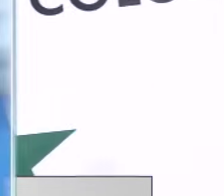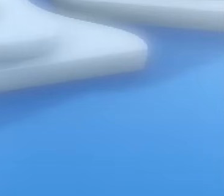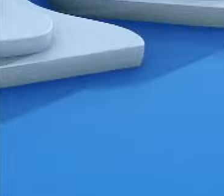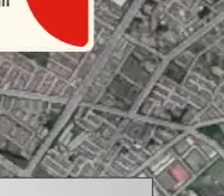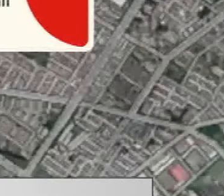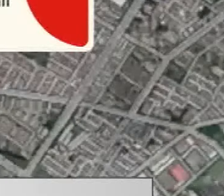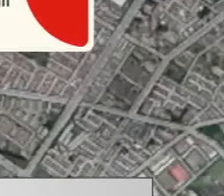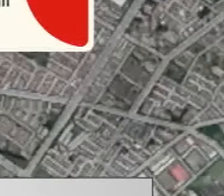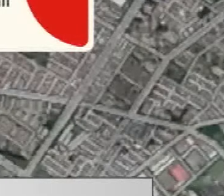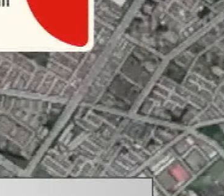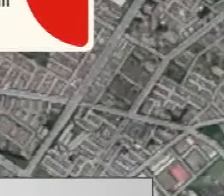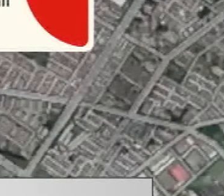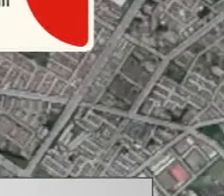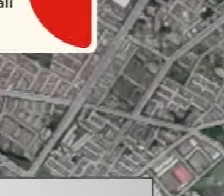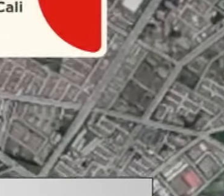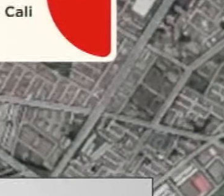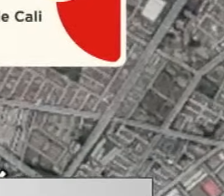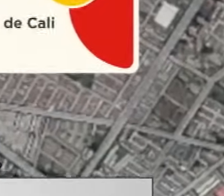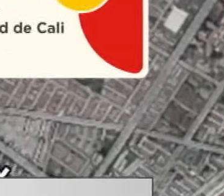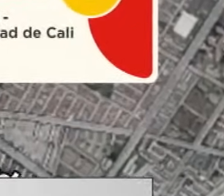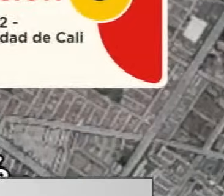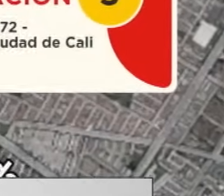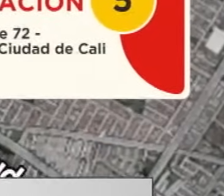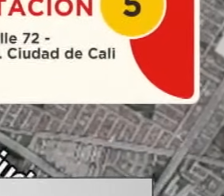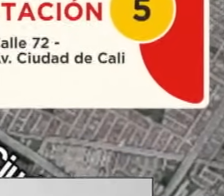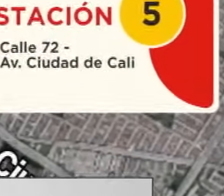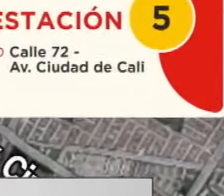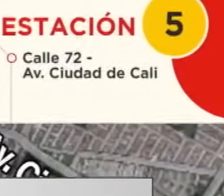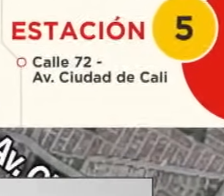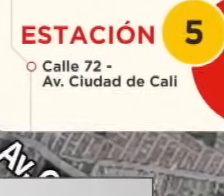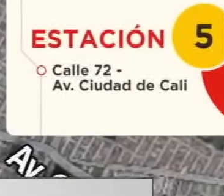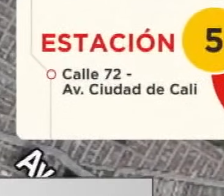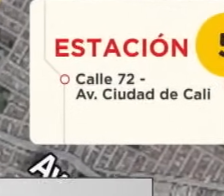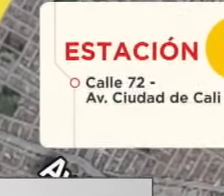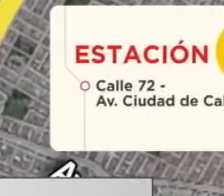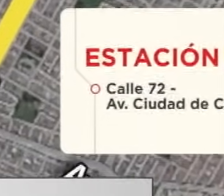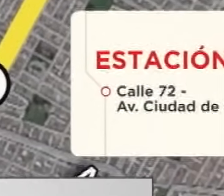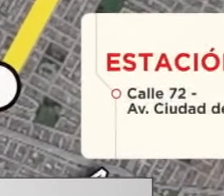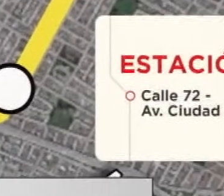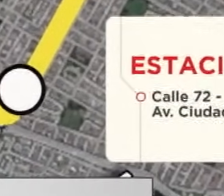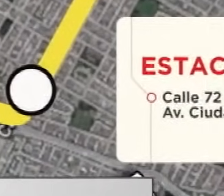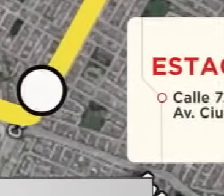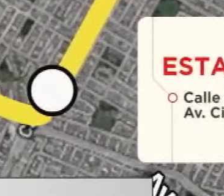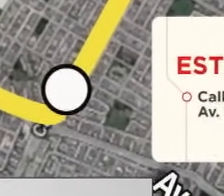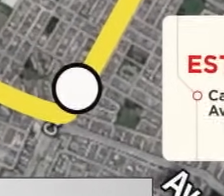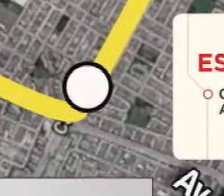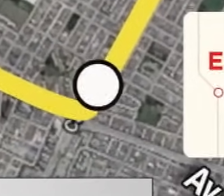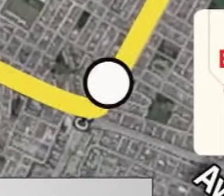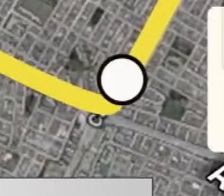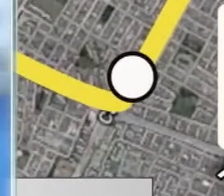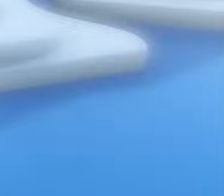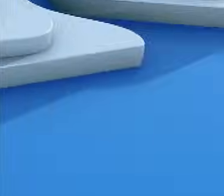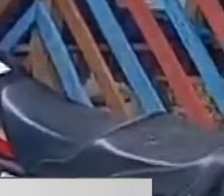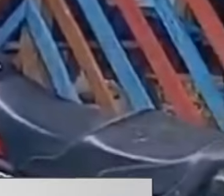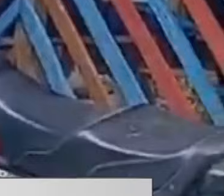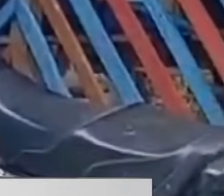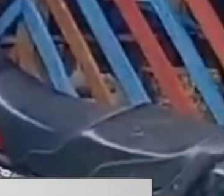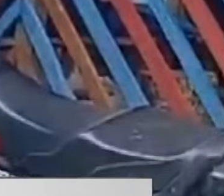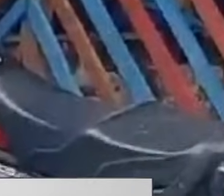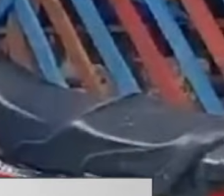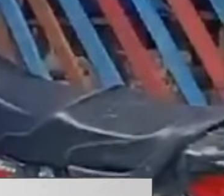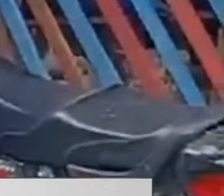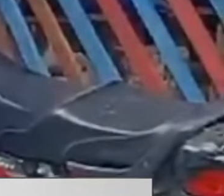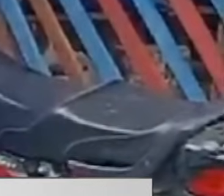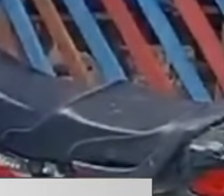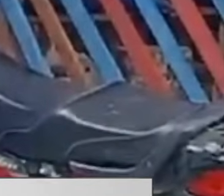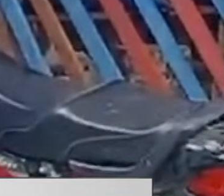Bogotá. Alcaldesa confirma que esta semana abre licitación para la segunda línea del Metro de Bogotá. Retienen